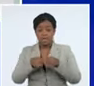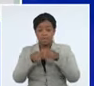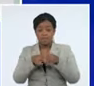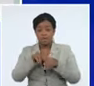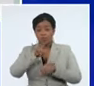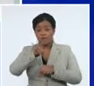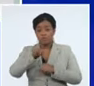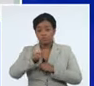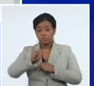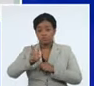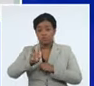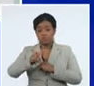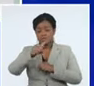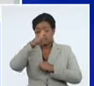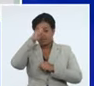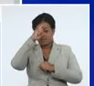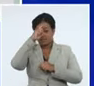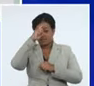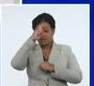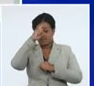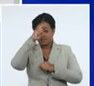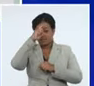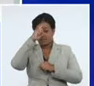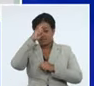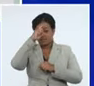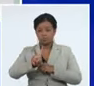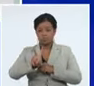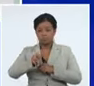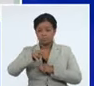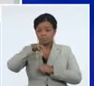Santi Espíritu el 9,2%,